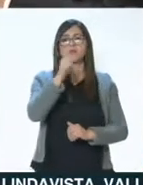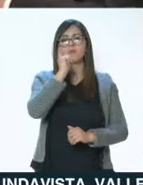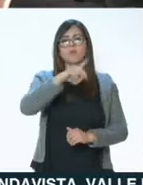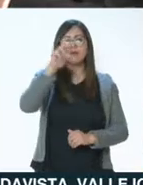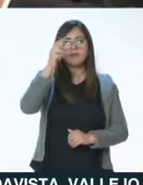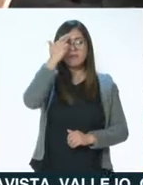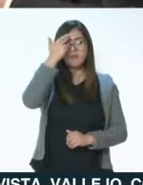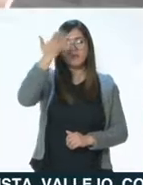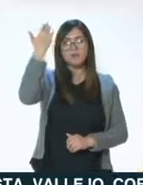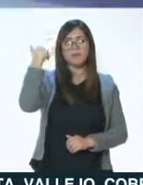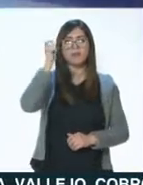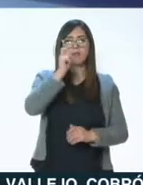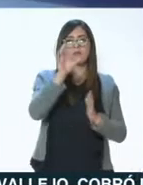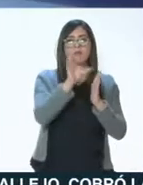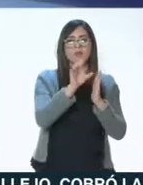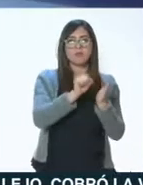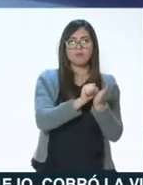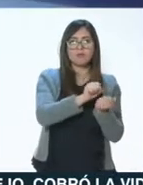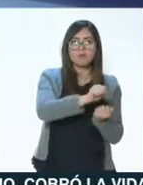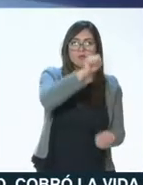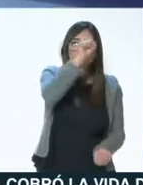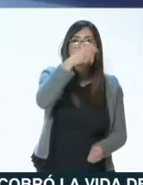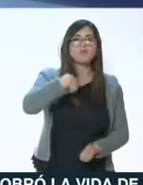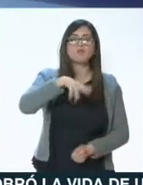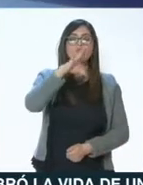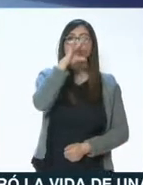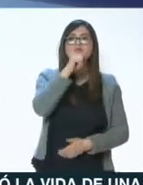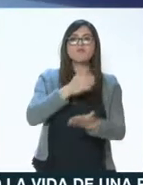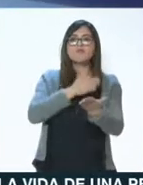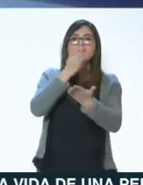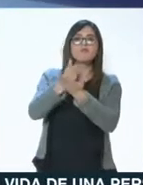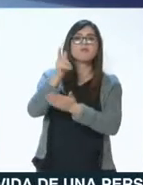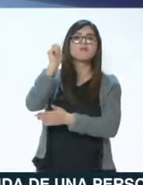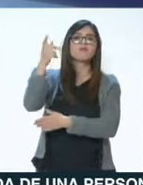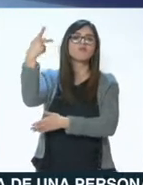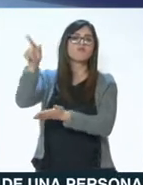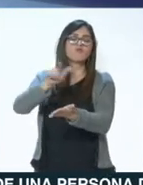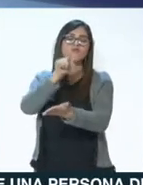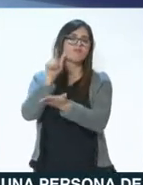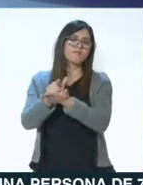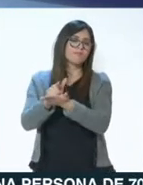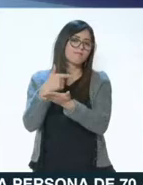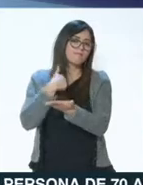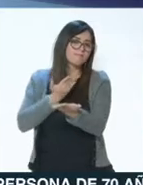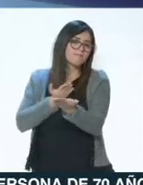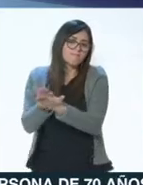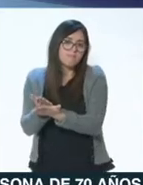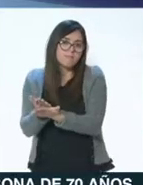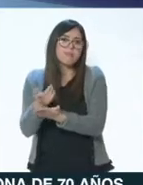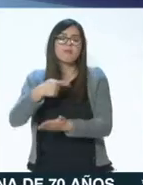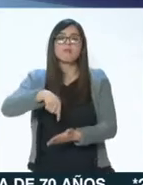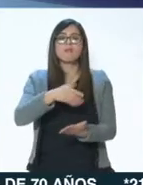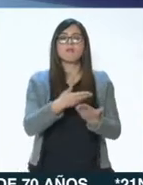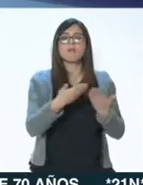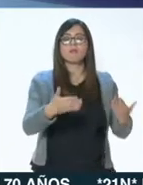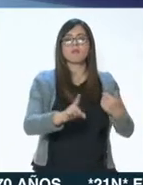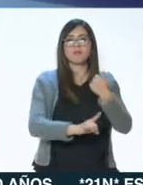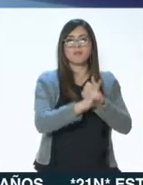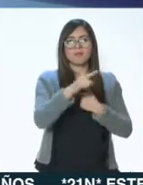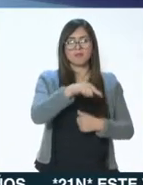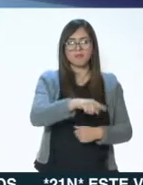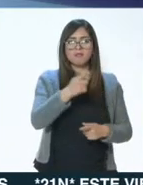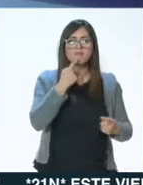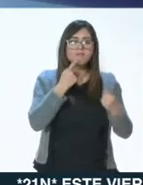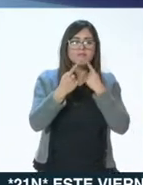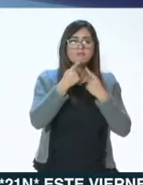impide la injerencia en la política interior de otros países. Precisamente sobre la posición de México en este conflicto, mi compañero Juan Becerra